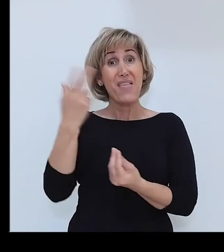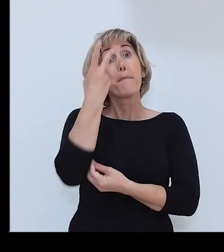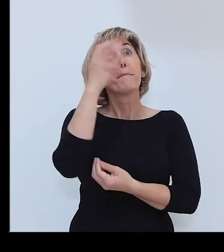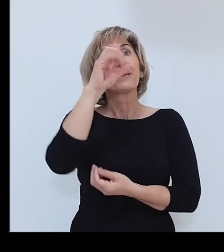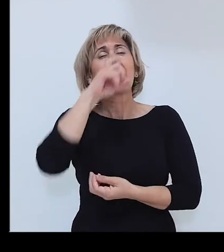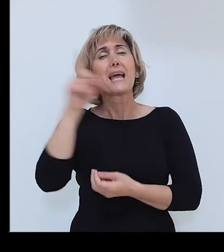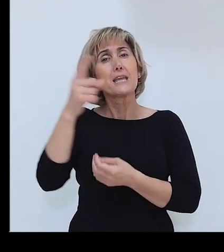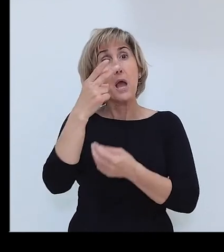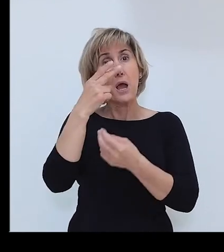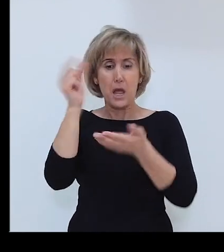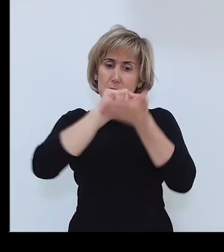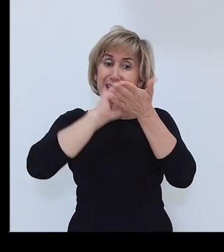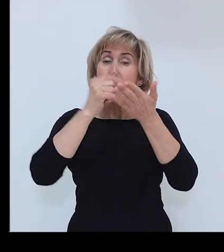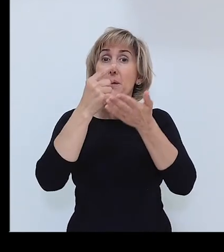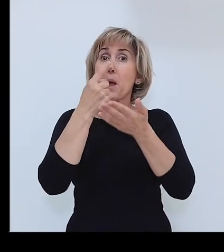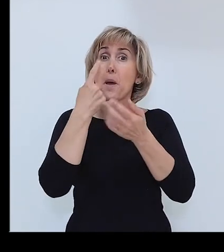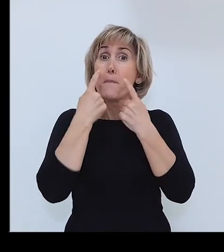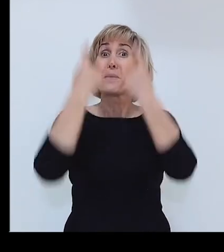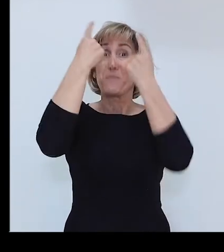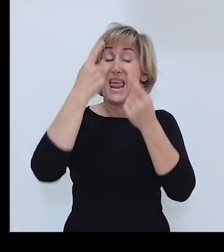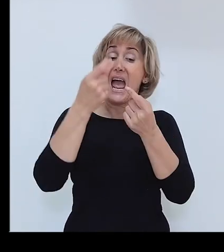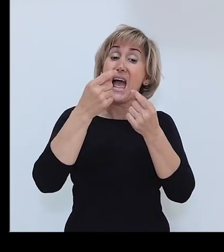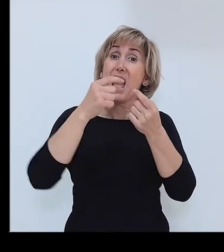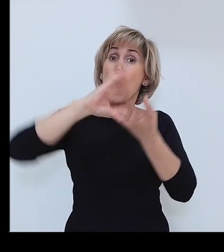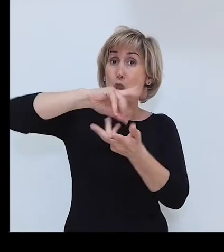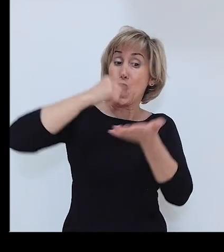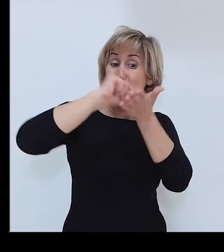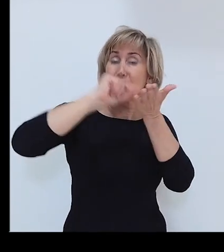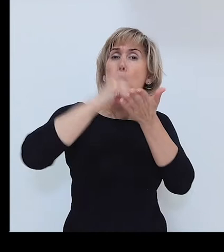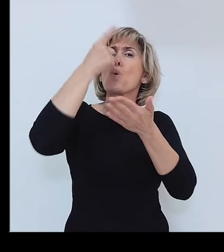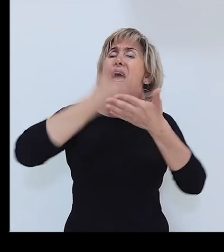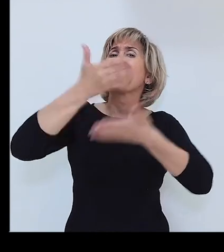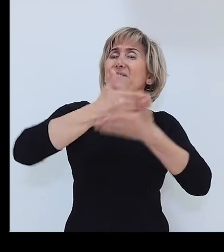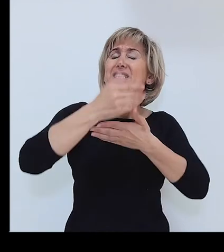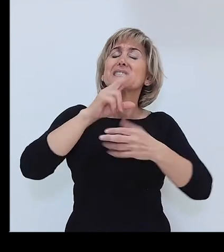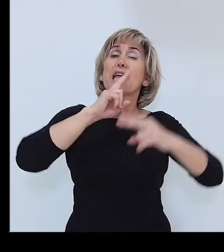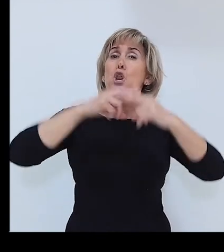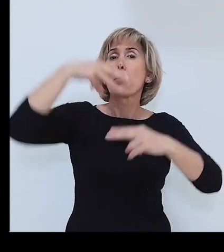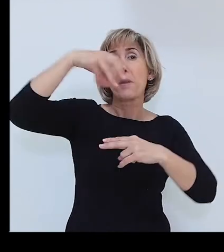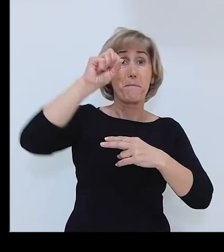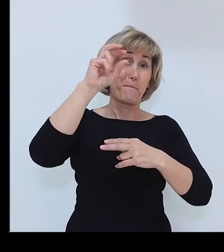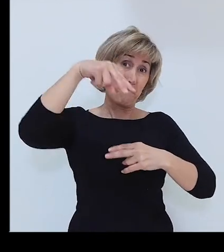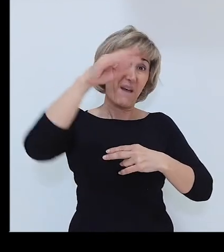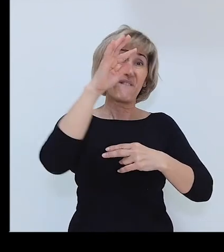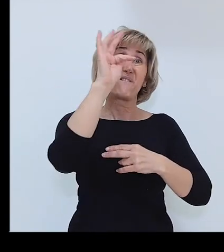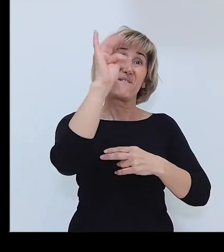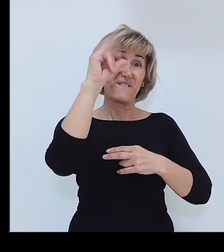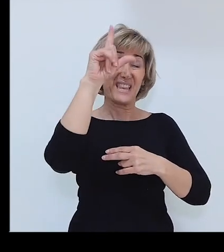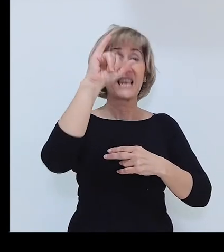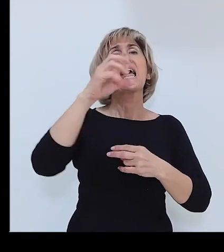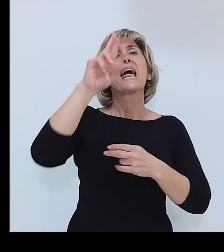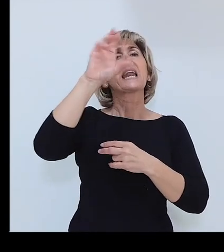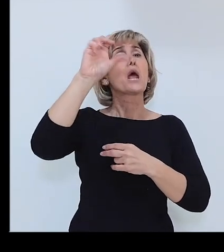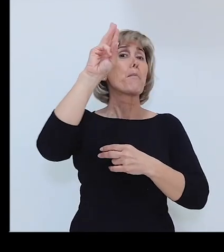ejemplo, ella con 20 años publica el primer artículo. Perdón, en una revista que se llamaba